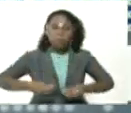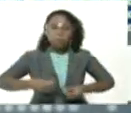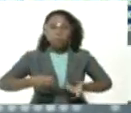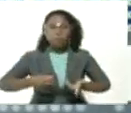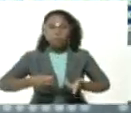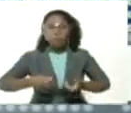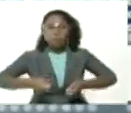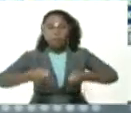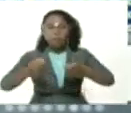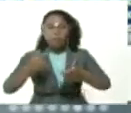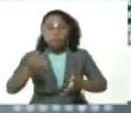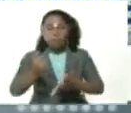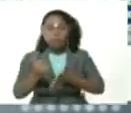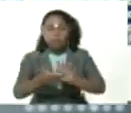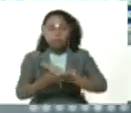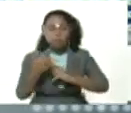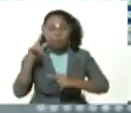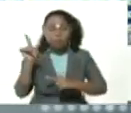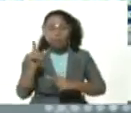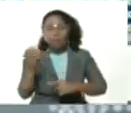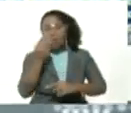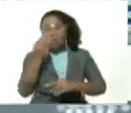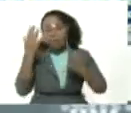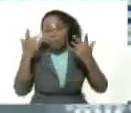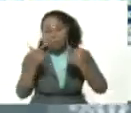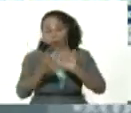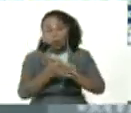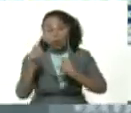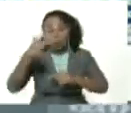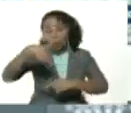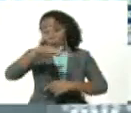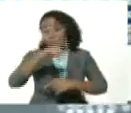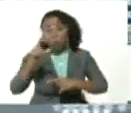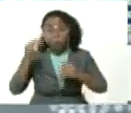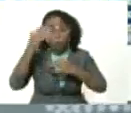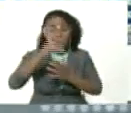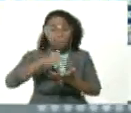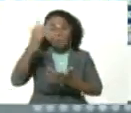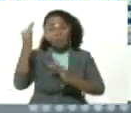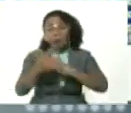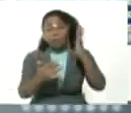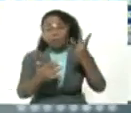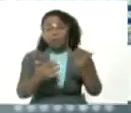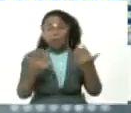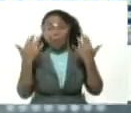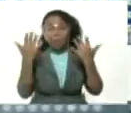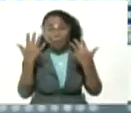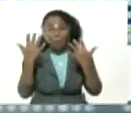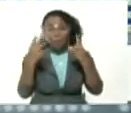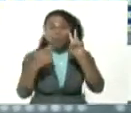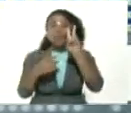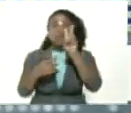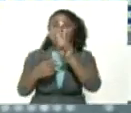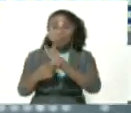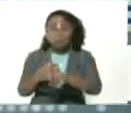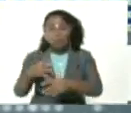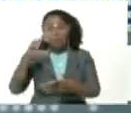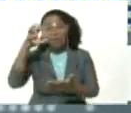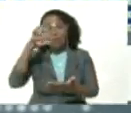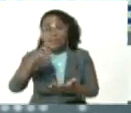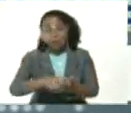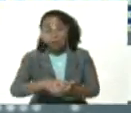proteína animal. Todo esto es un milagro. Es la mano visible del